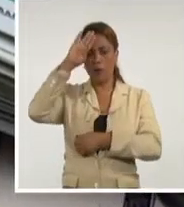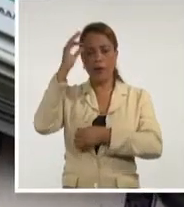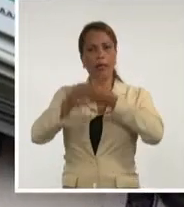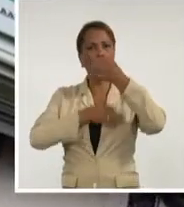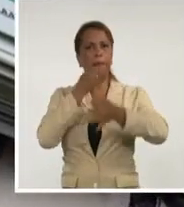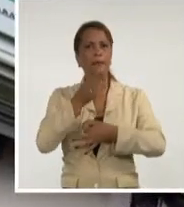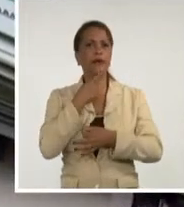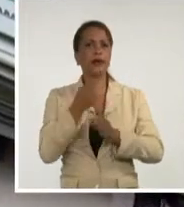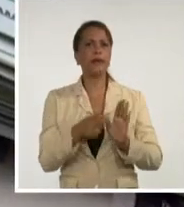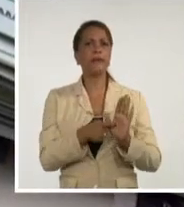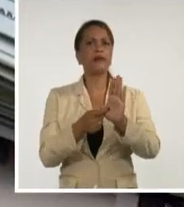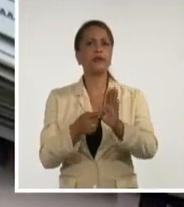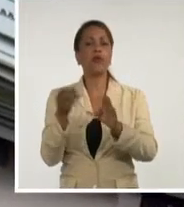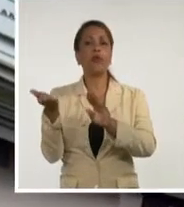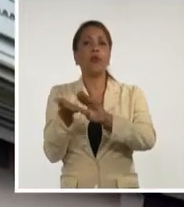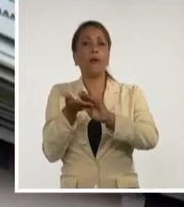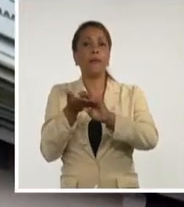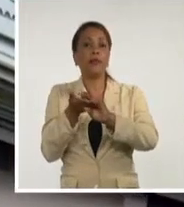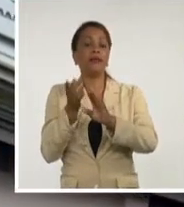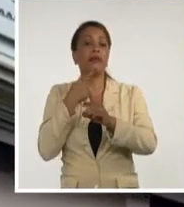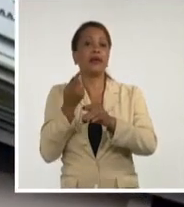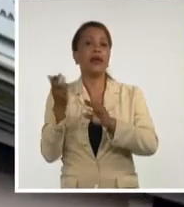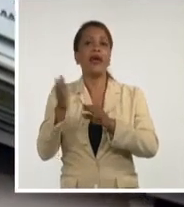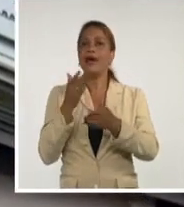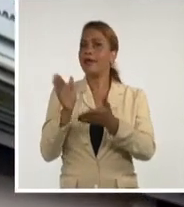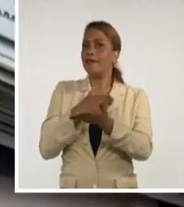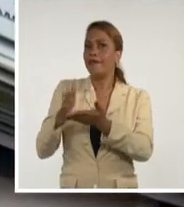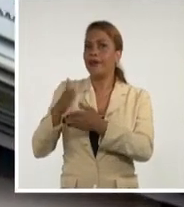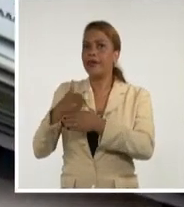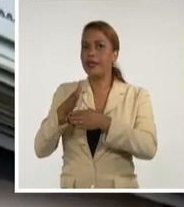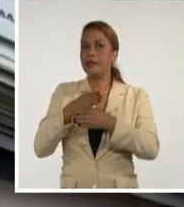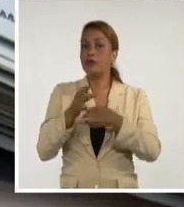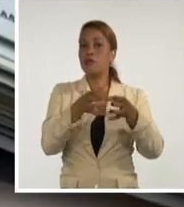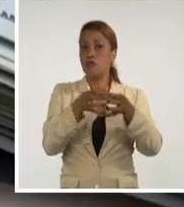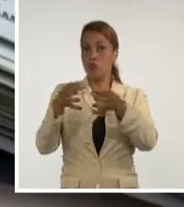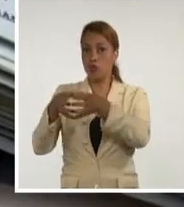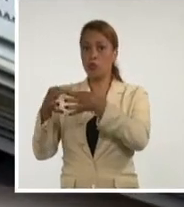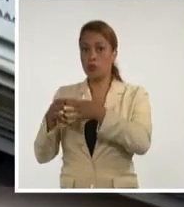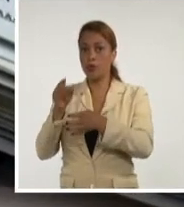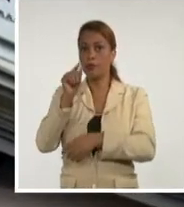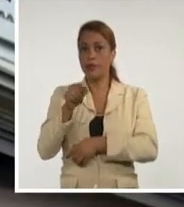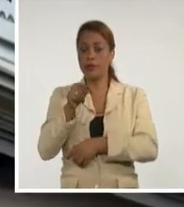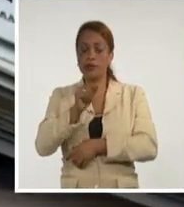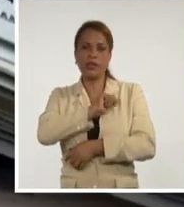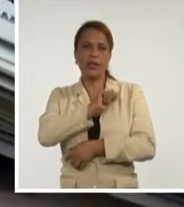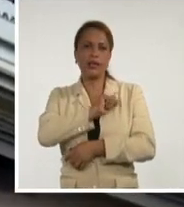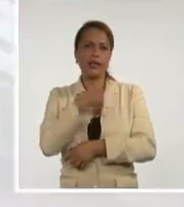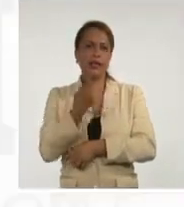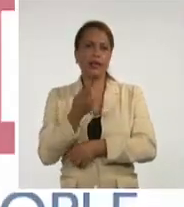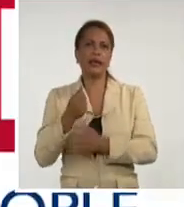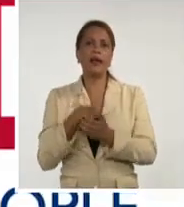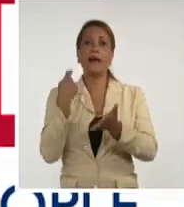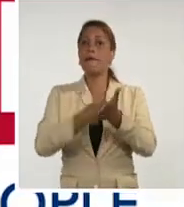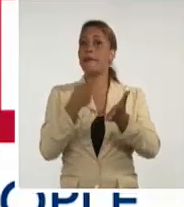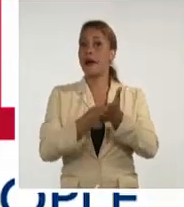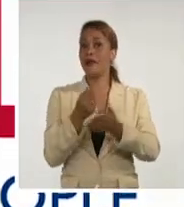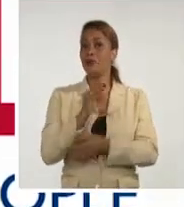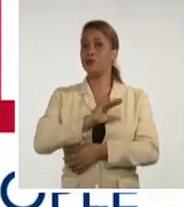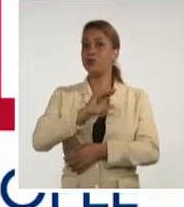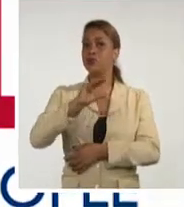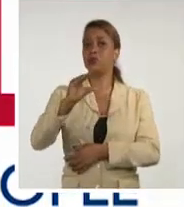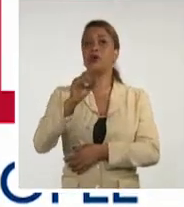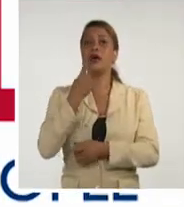de presentar un expediente de acciones anteriores de esos grupos o individuos, pues pretende premiar con sumas superiores a